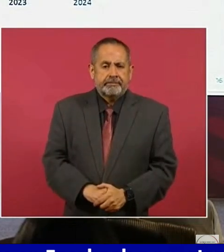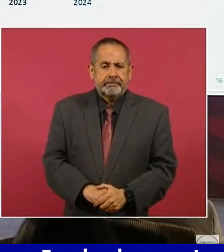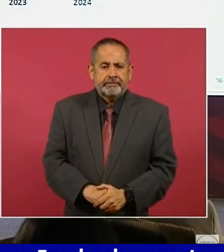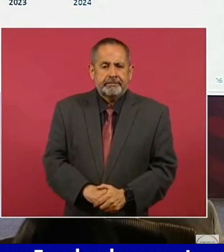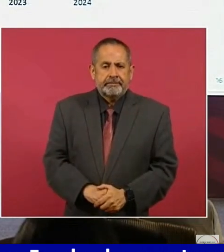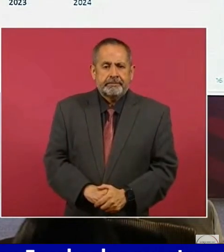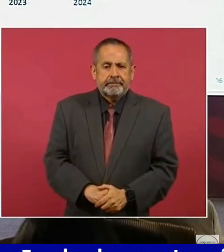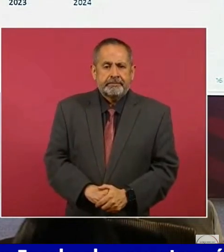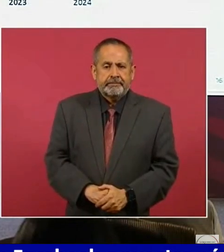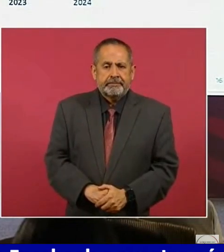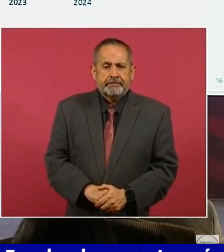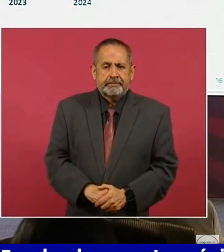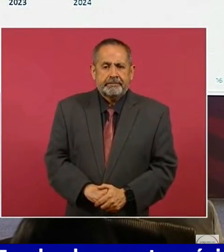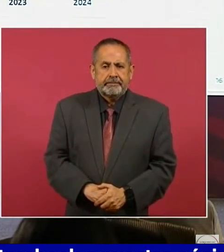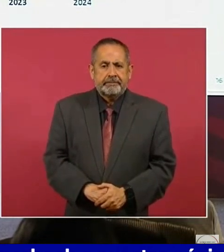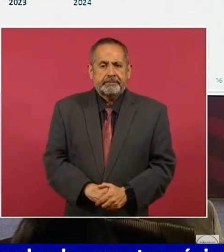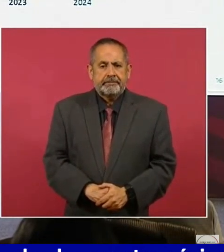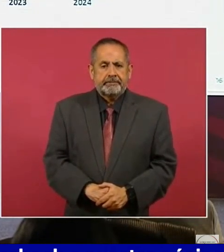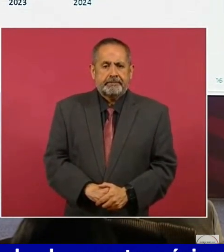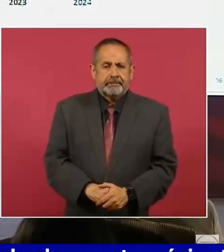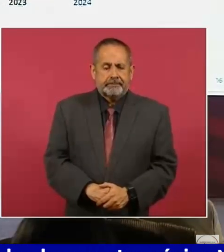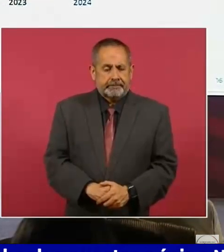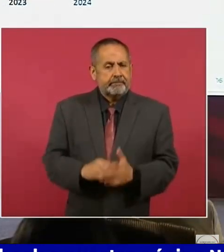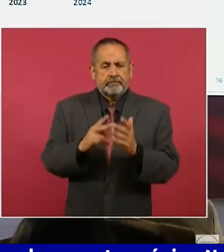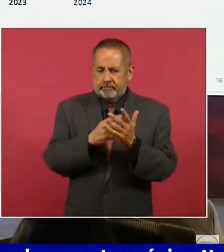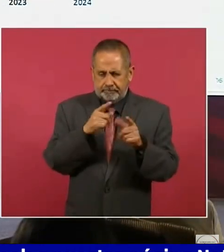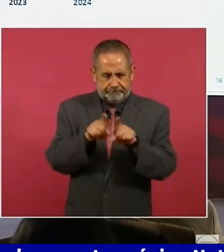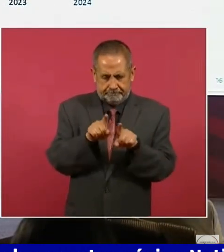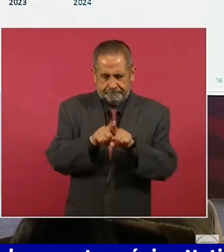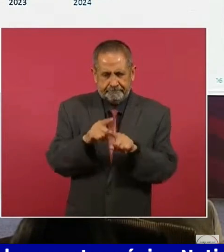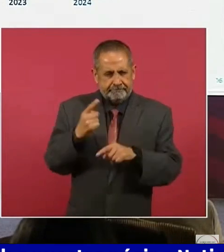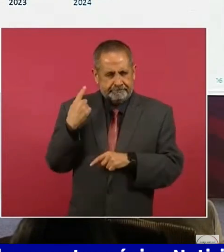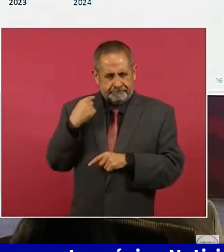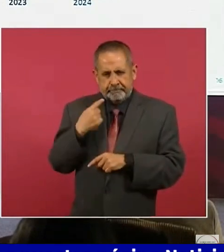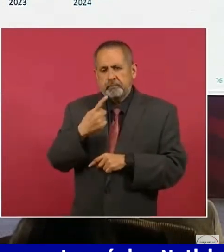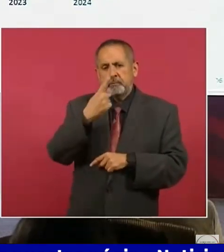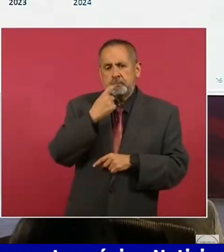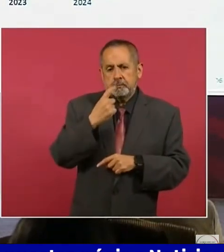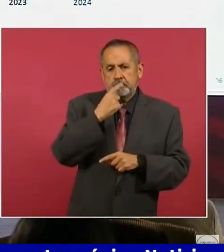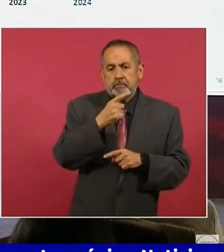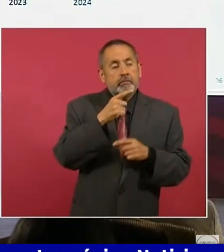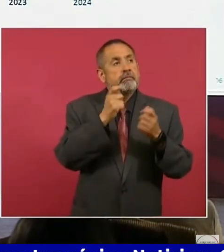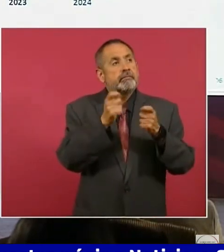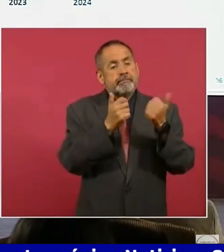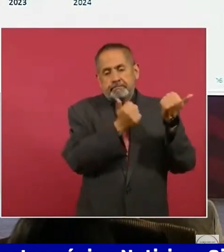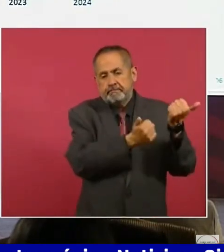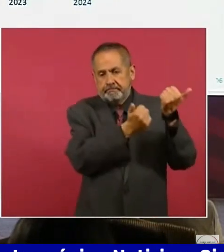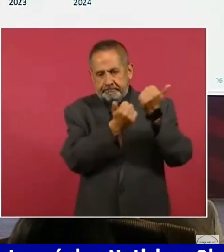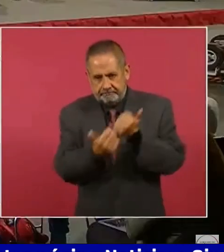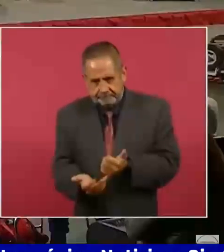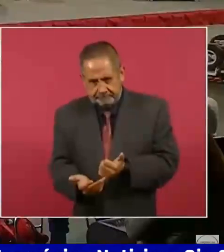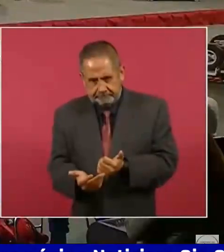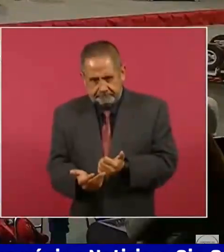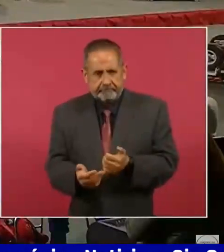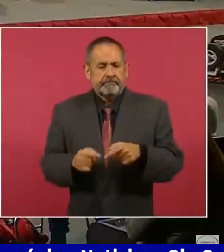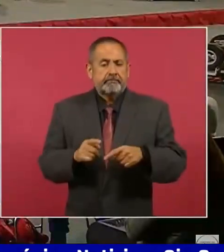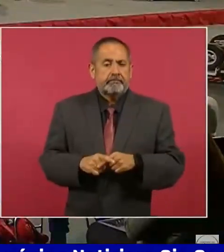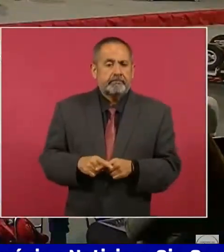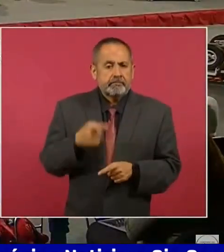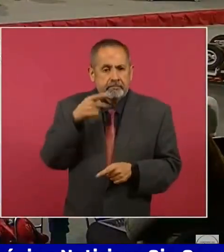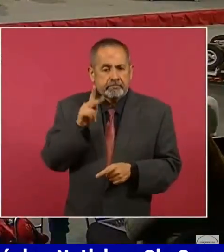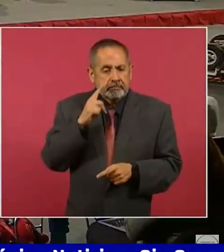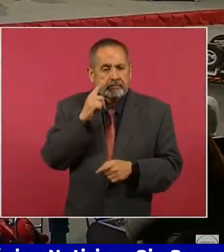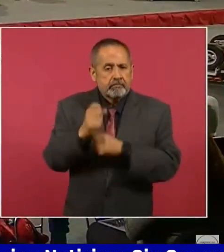Bien, este es de nueva cuenta en rojo lo que se importa. ¿Por qué en el